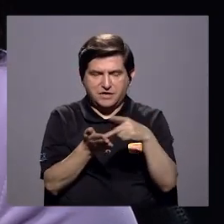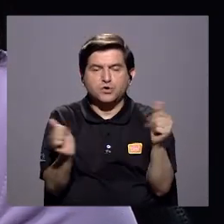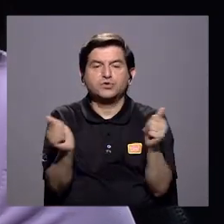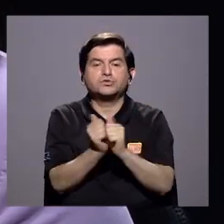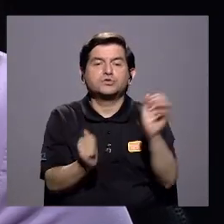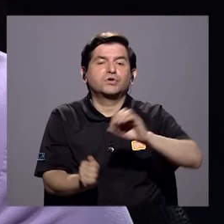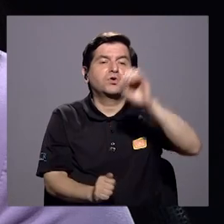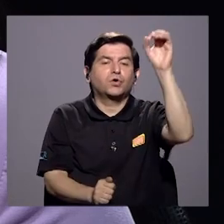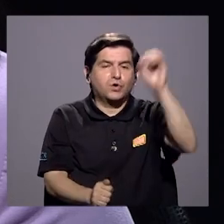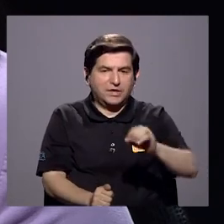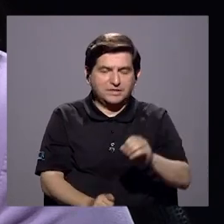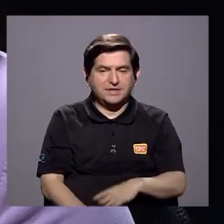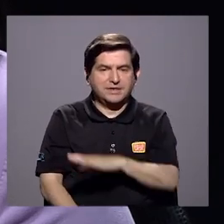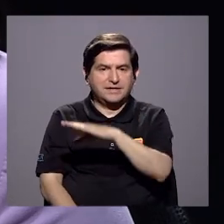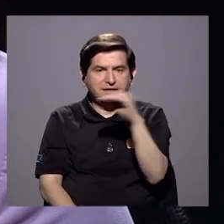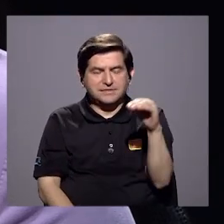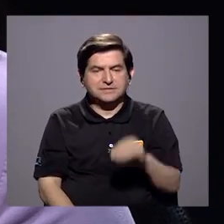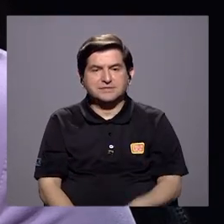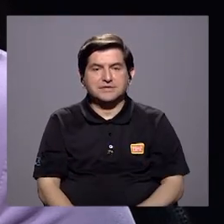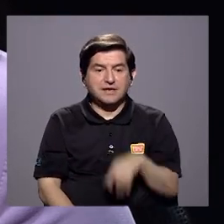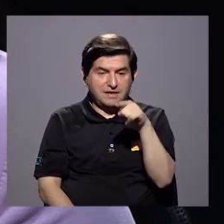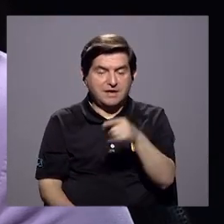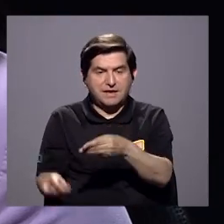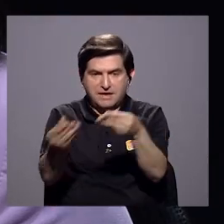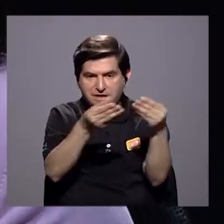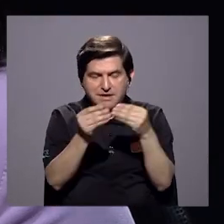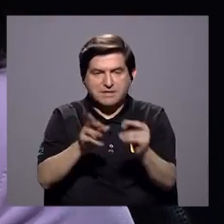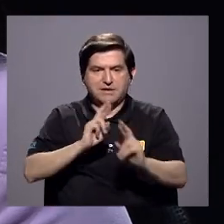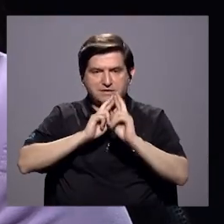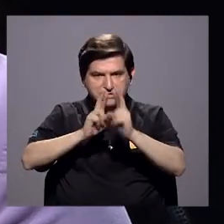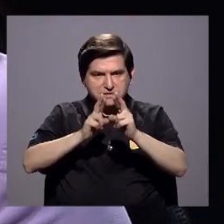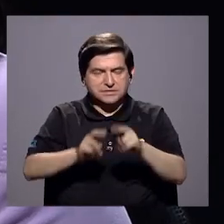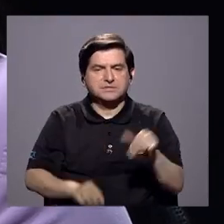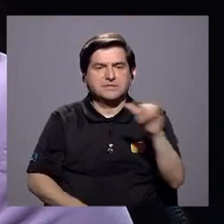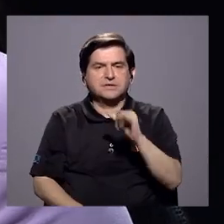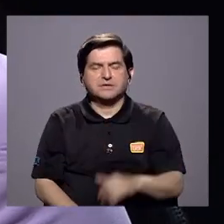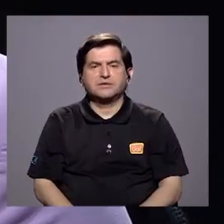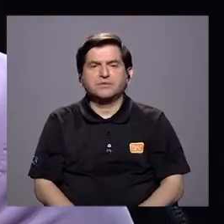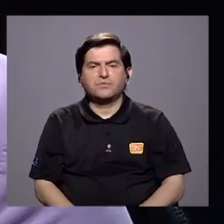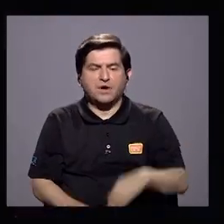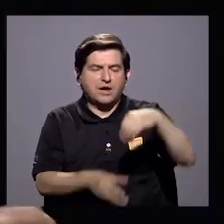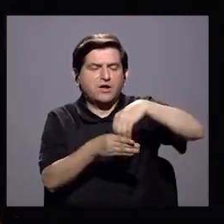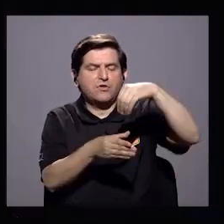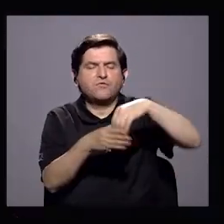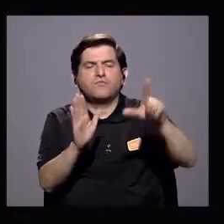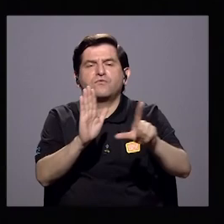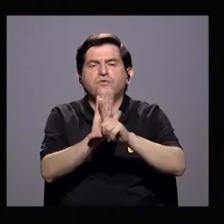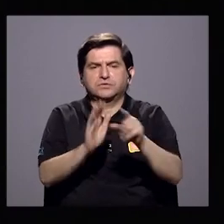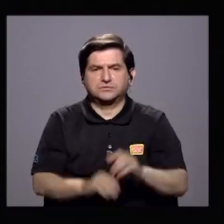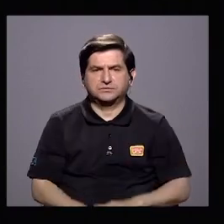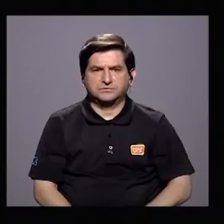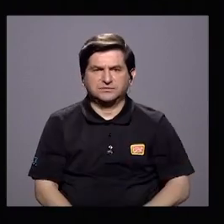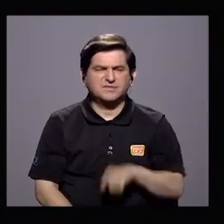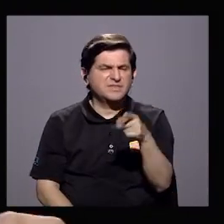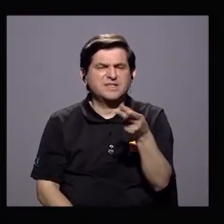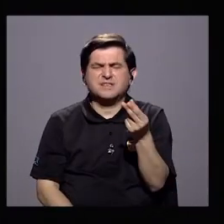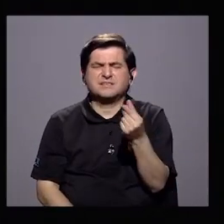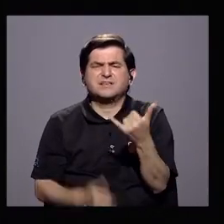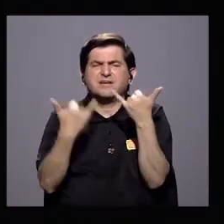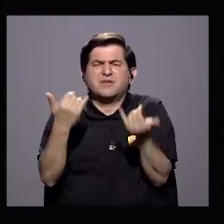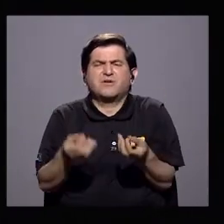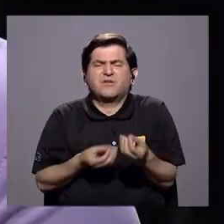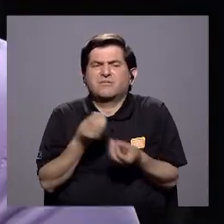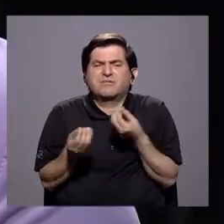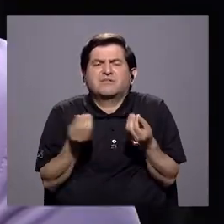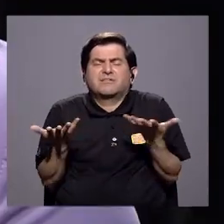con intereses, y con además intereses, poniendo a responder tierras, al igual que los fondos que nos dio la ley. Cuéntanos, es ¿para qué importante. Sirve ese dinero en este